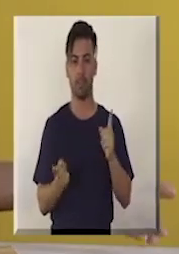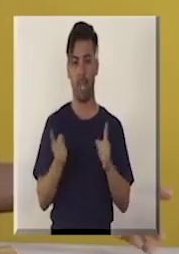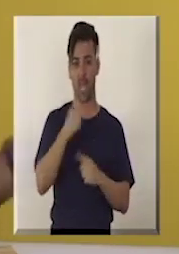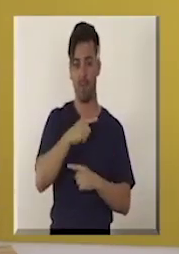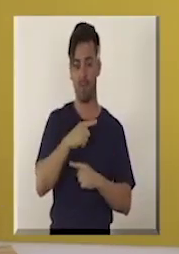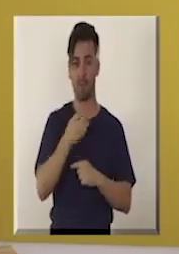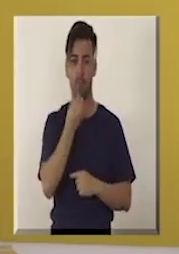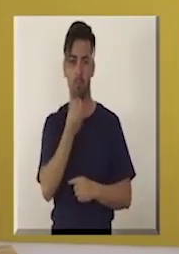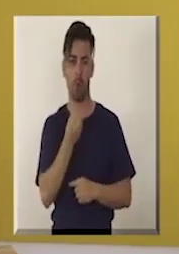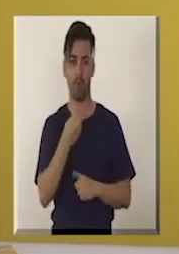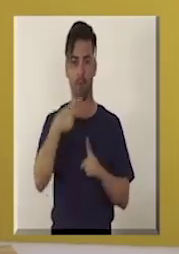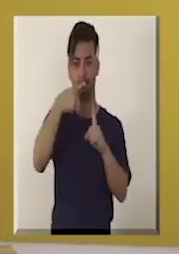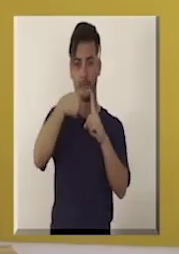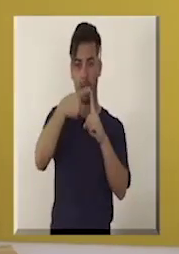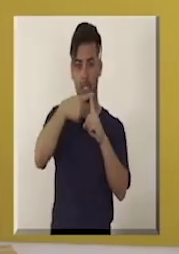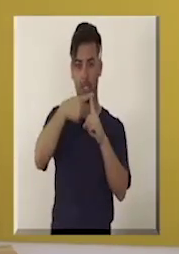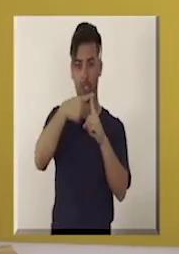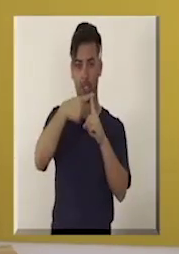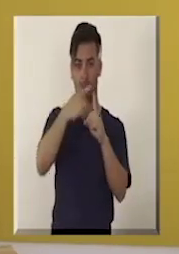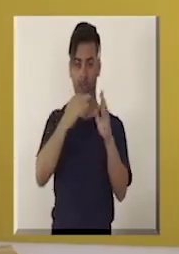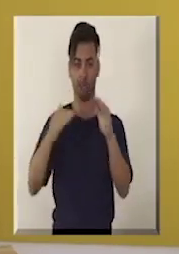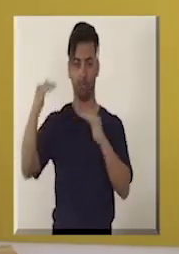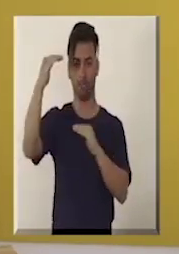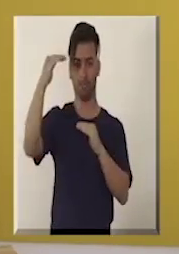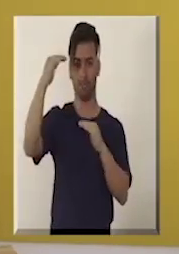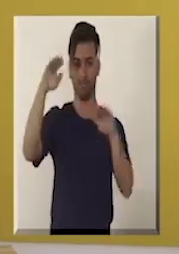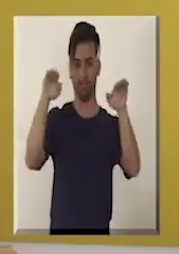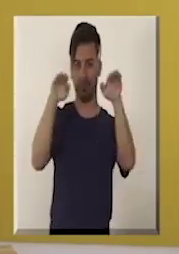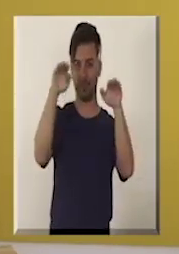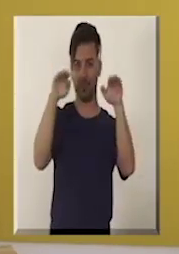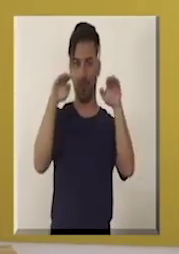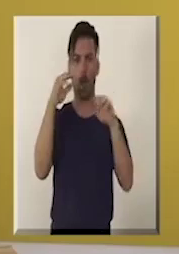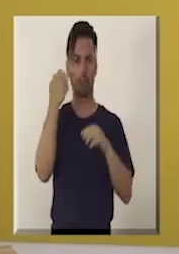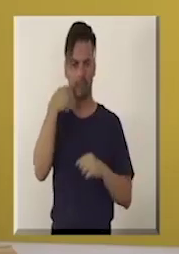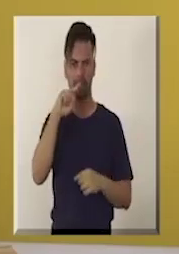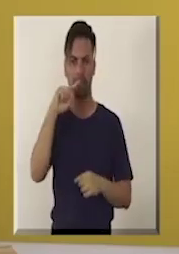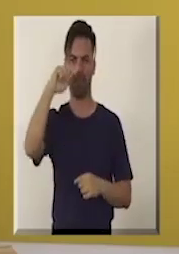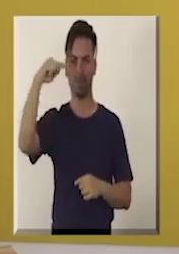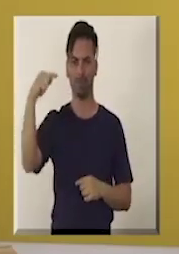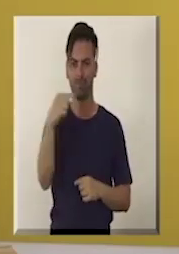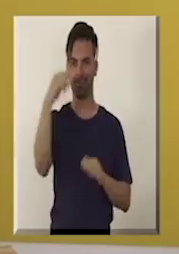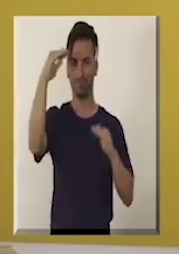la sustracción de uno más el otro. Hay 3 posibilidades, no lo olvides.